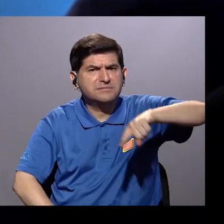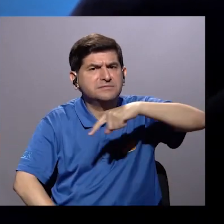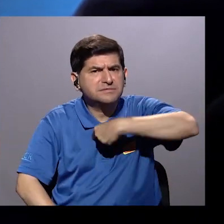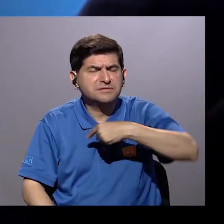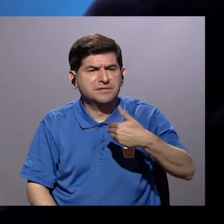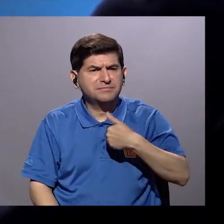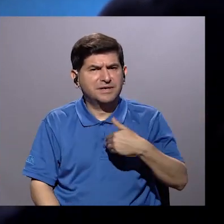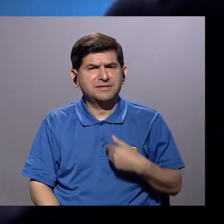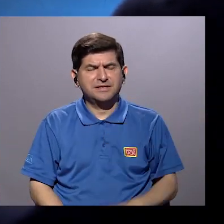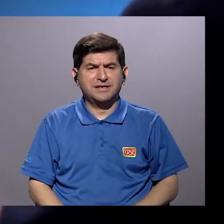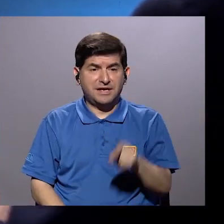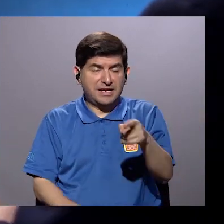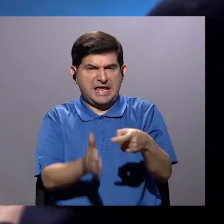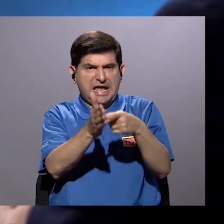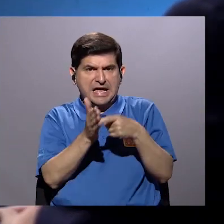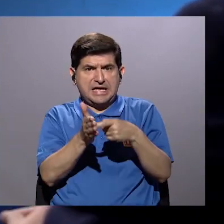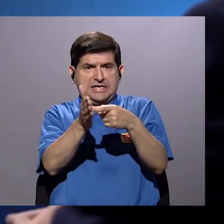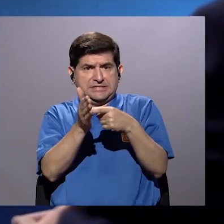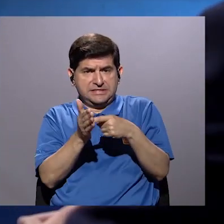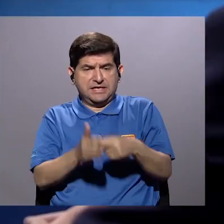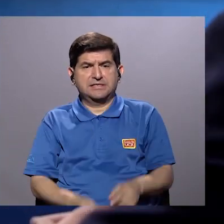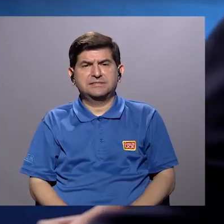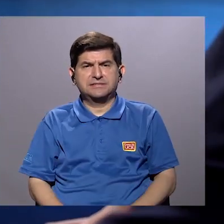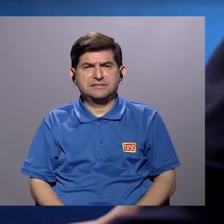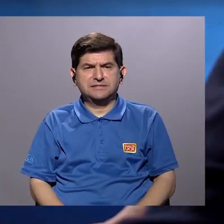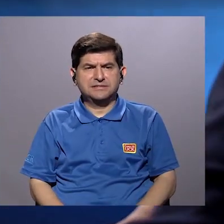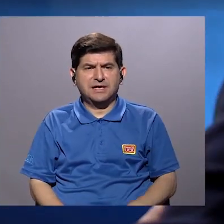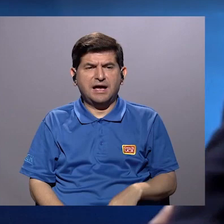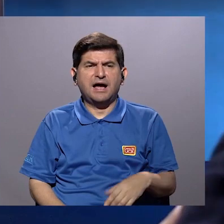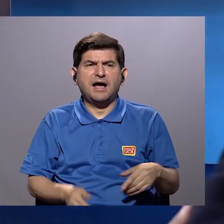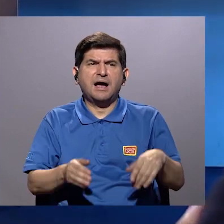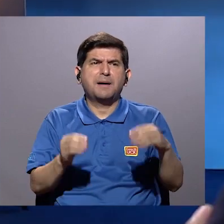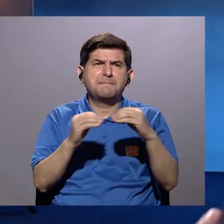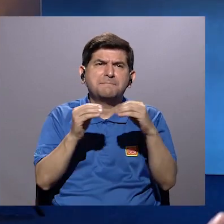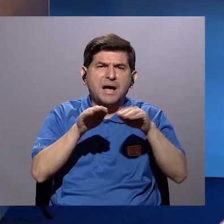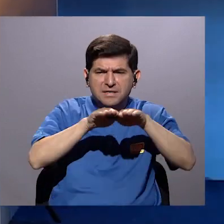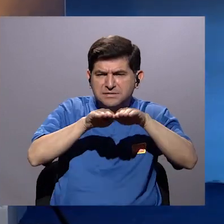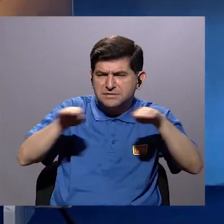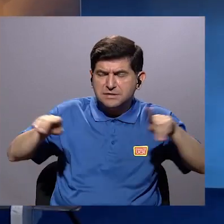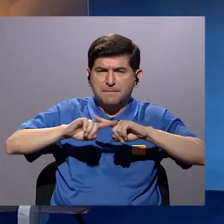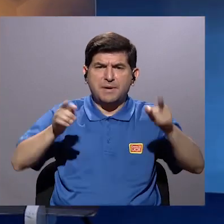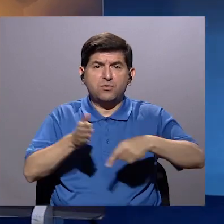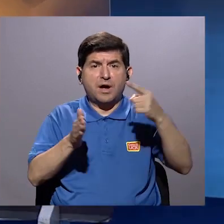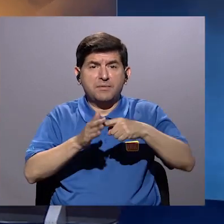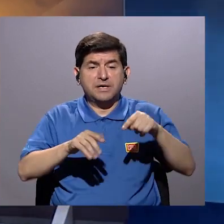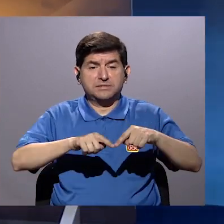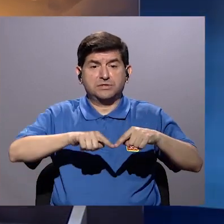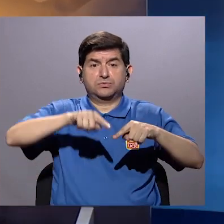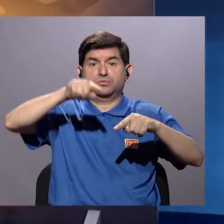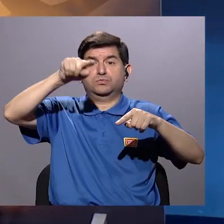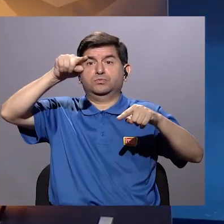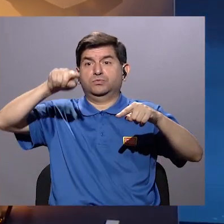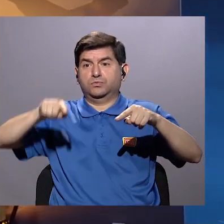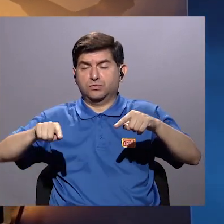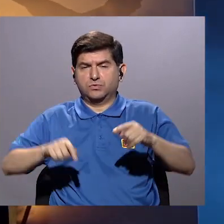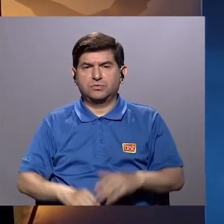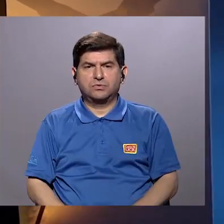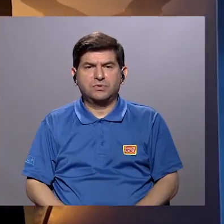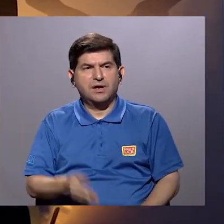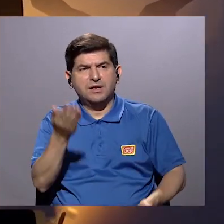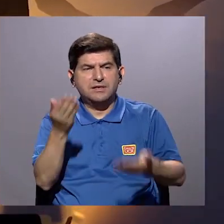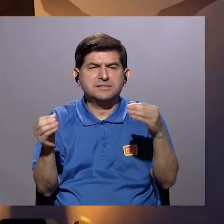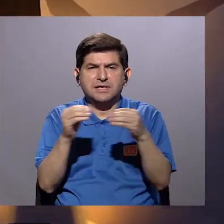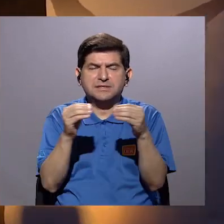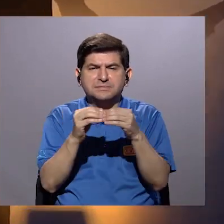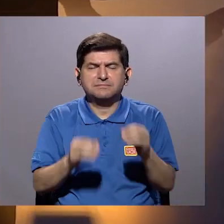tiene una curva de demanda que, bueno, cada vez es más plana, pero siempre tiene picos, ¿verdad? Tenemos un pico máximo de